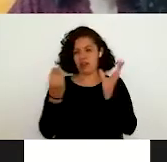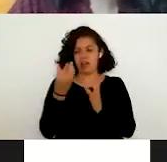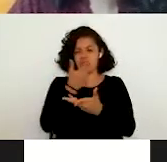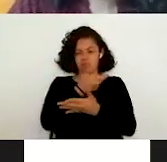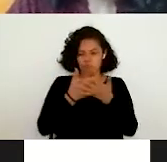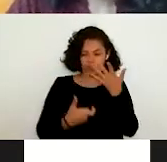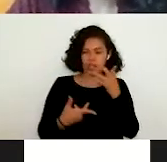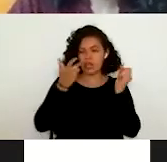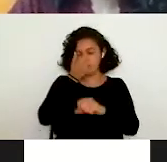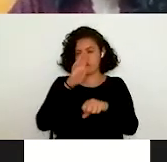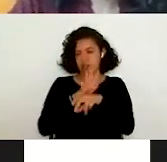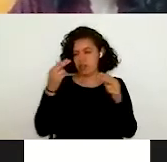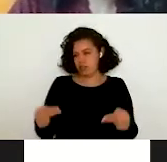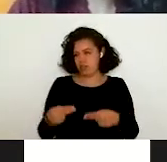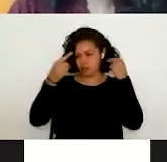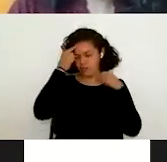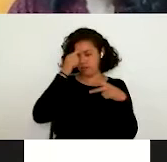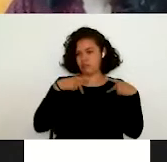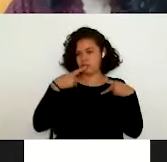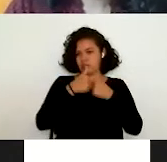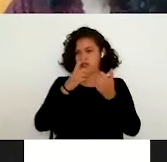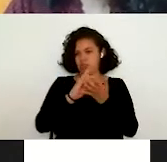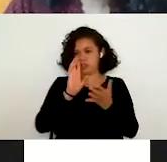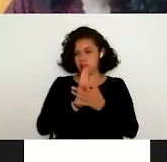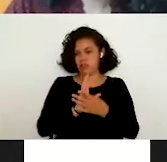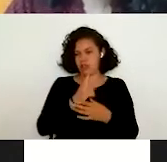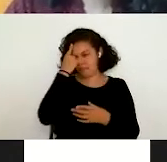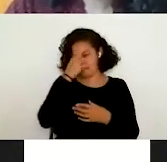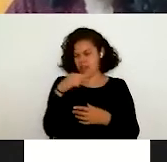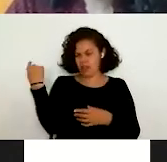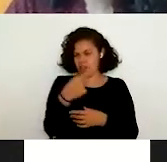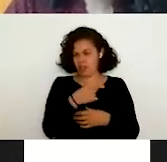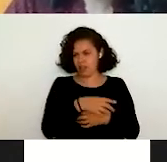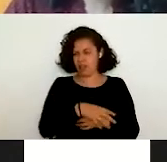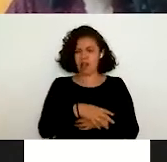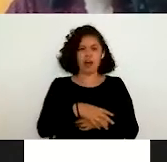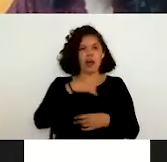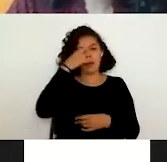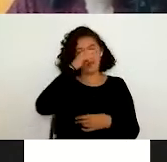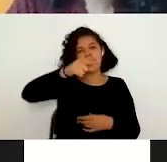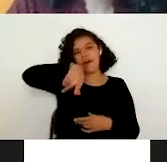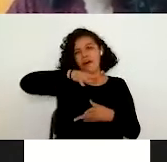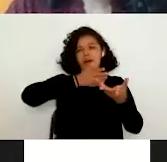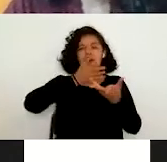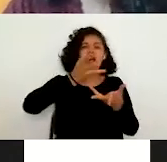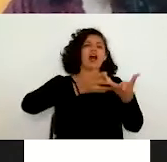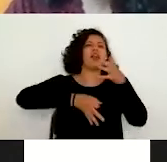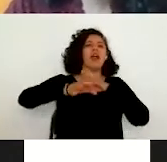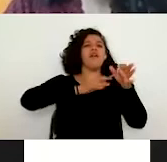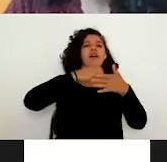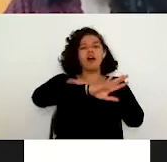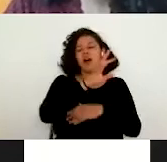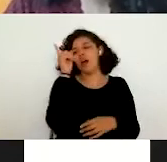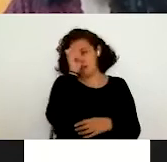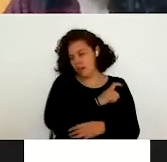de negocios a personas con discapacidad con la finalidad de que les sea posible ingresar a un empleo. ¿Cuál va a ser